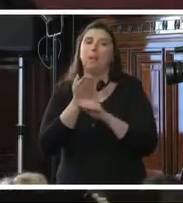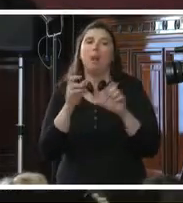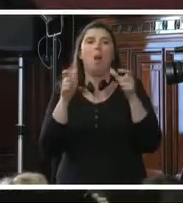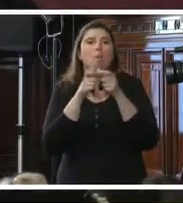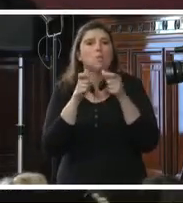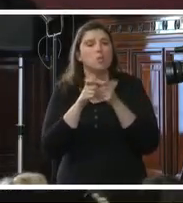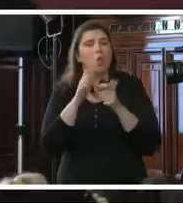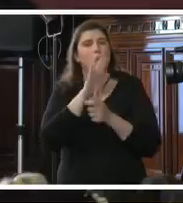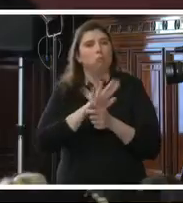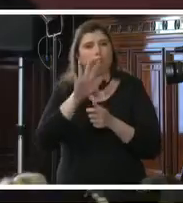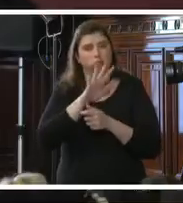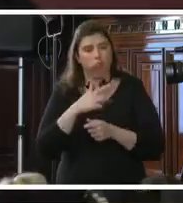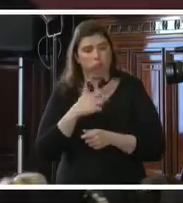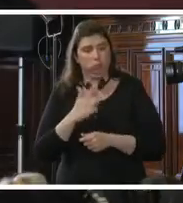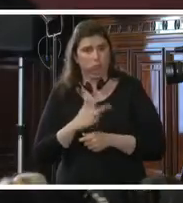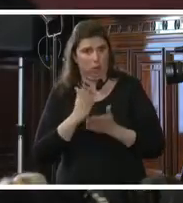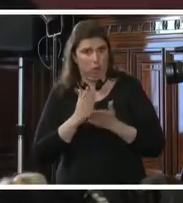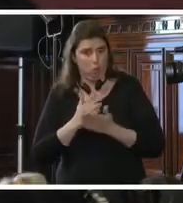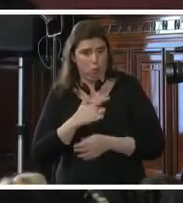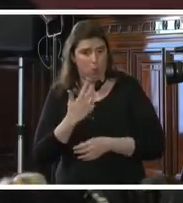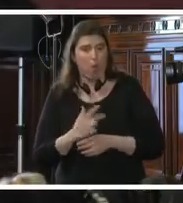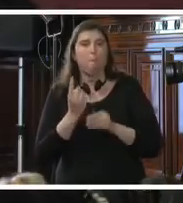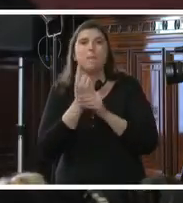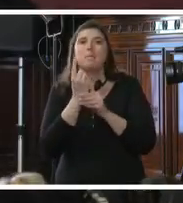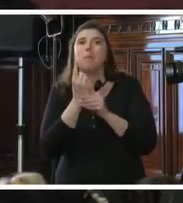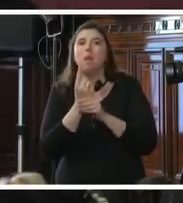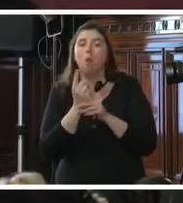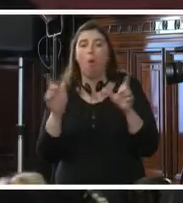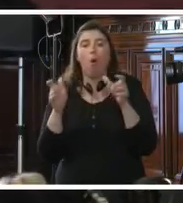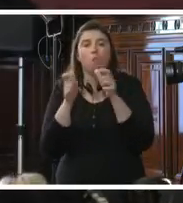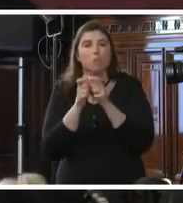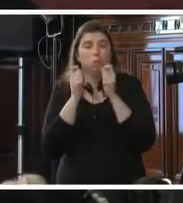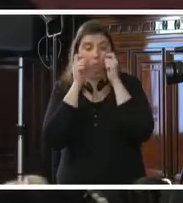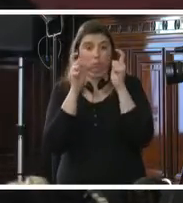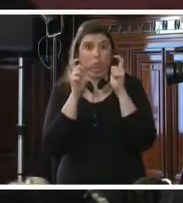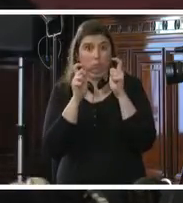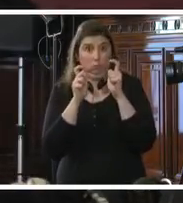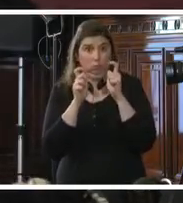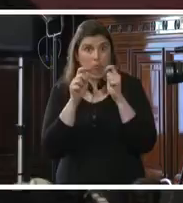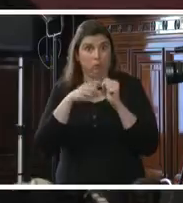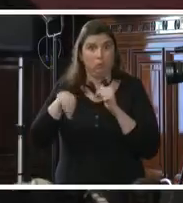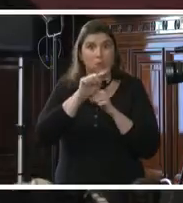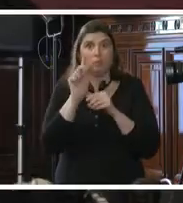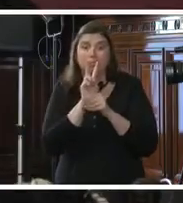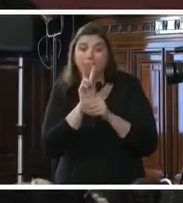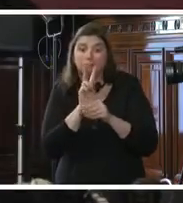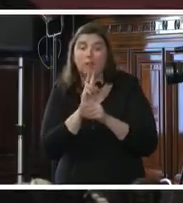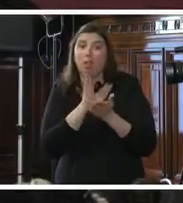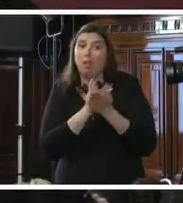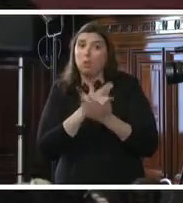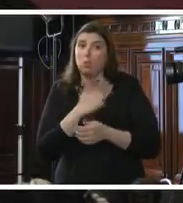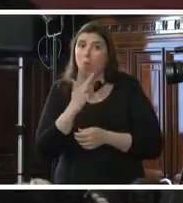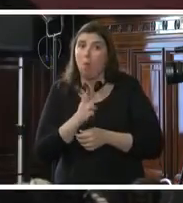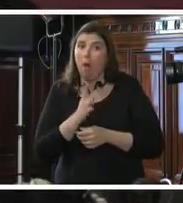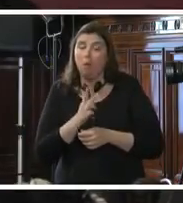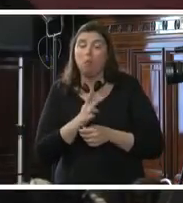Comisión. Quisiéramos solicitar que la Comisión, primero, preste especial atención en su monitoreo de derechos humanos y en particular a través